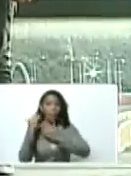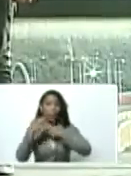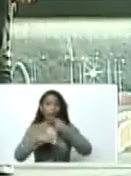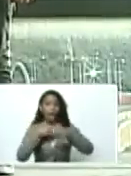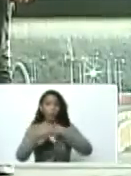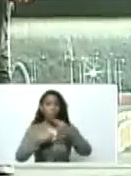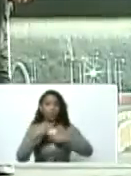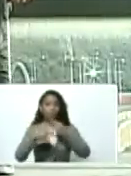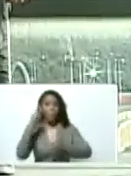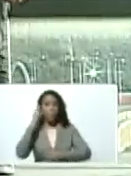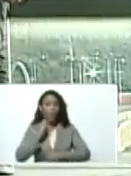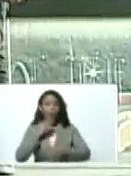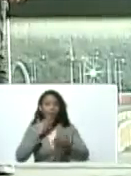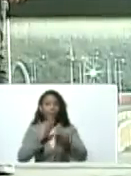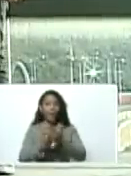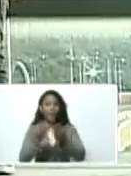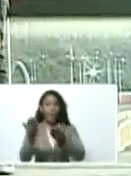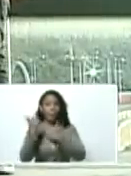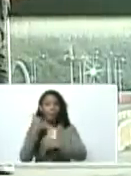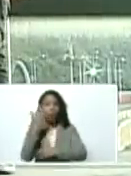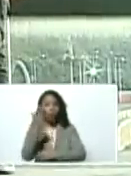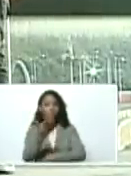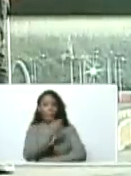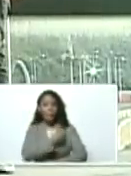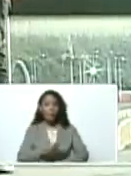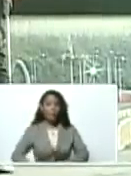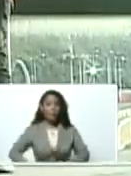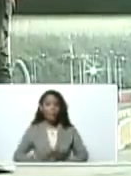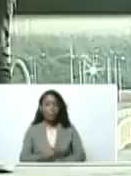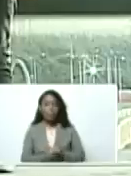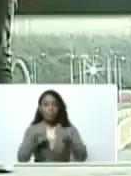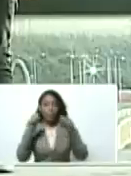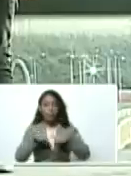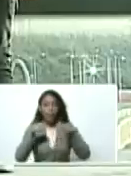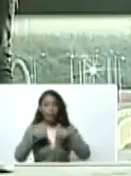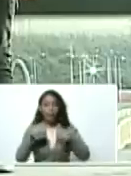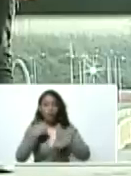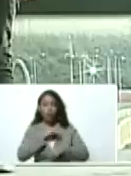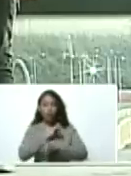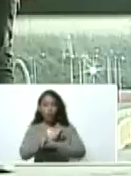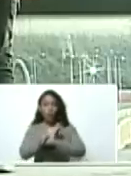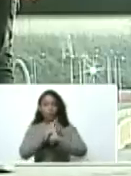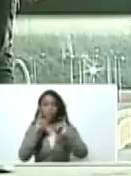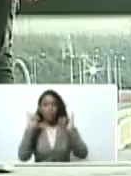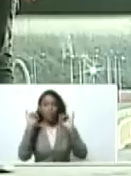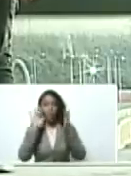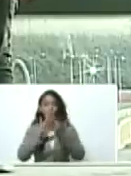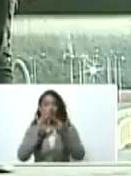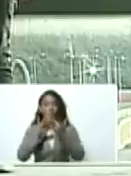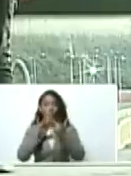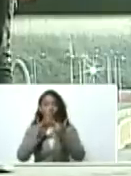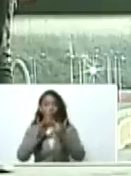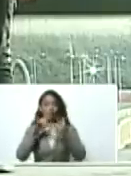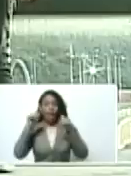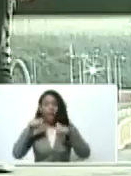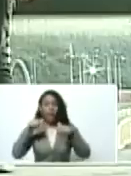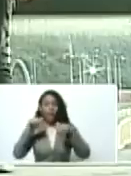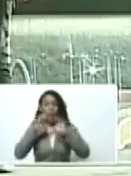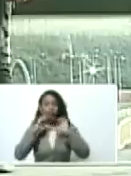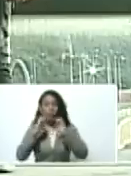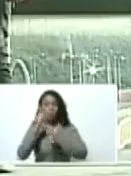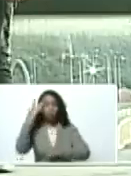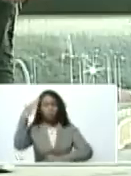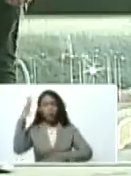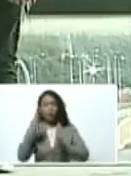Revolución Bolivariana, gracias al apoyo de usted, presidente. Y aquí nos despedimos este pase desde la cinta costera, soñando en